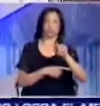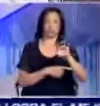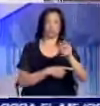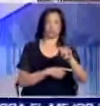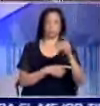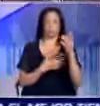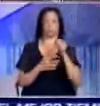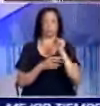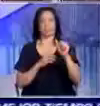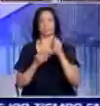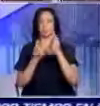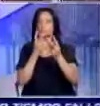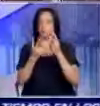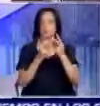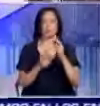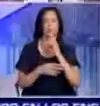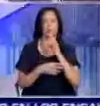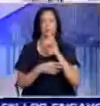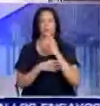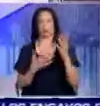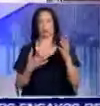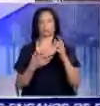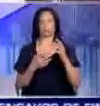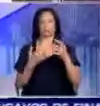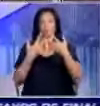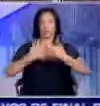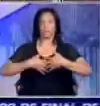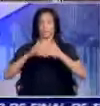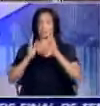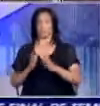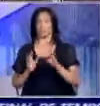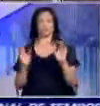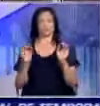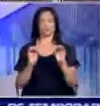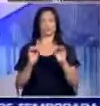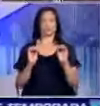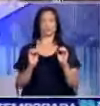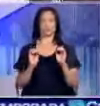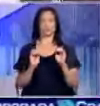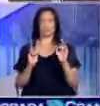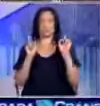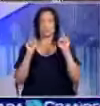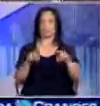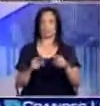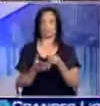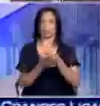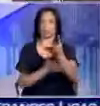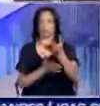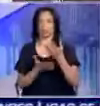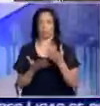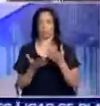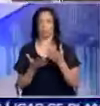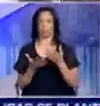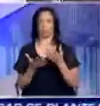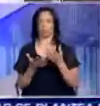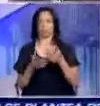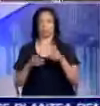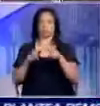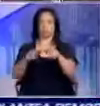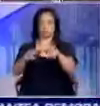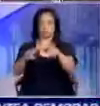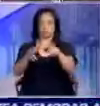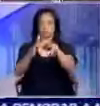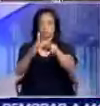nadie de los que he visto hablando ni ni los empresarios van a para comprarle una una caja de